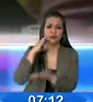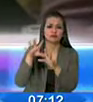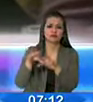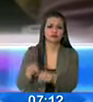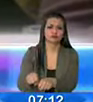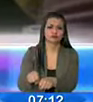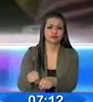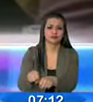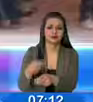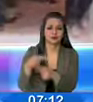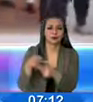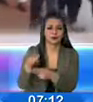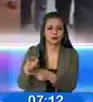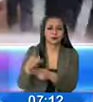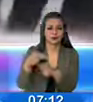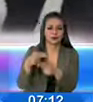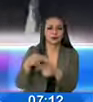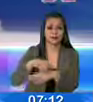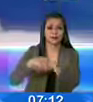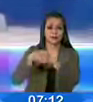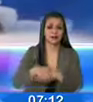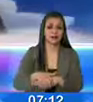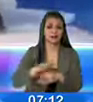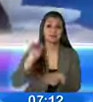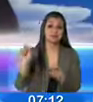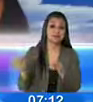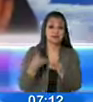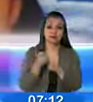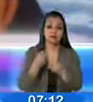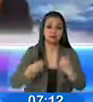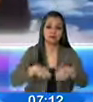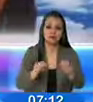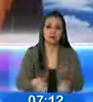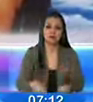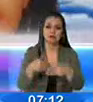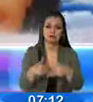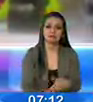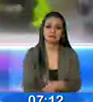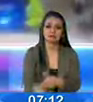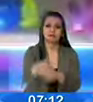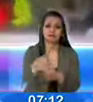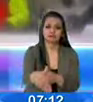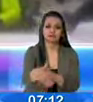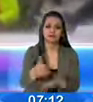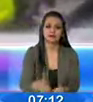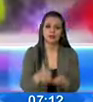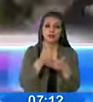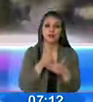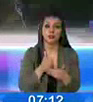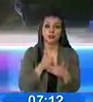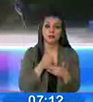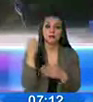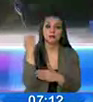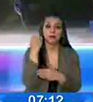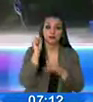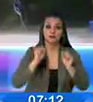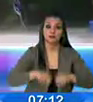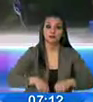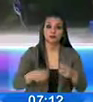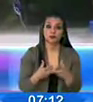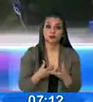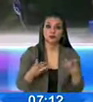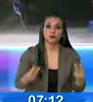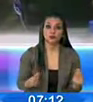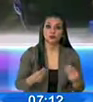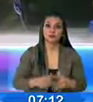sus siglas en inglés, sería el primero de muchos pasos que se seguirán para poder poner en práctica esta alerta. Adicionalmente,